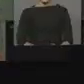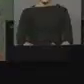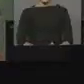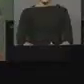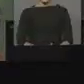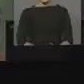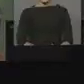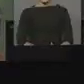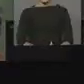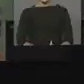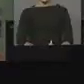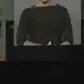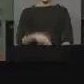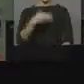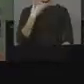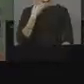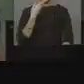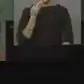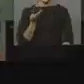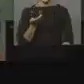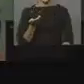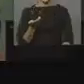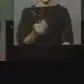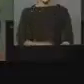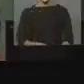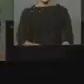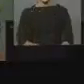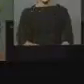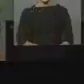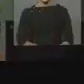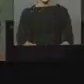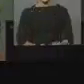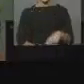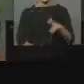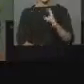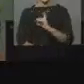Le ofrezco la palabra al honorable señor diputado Don